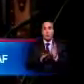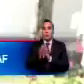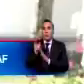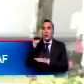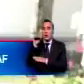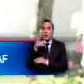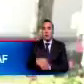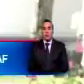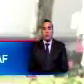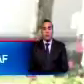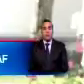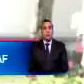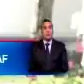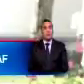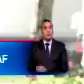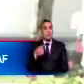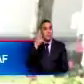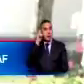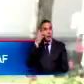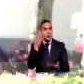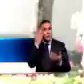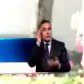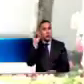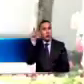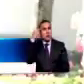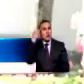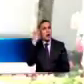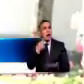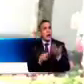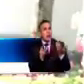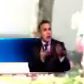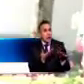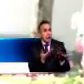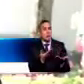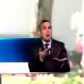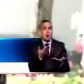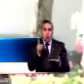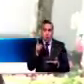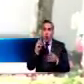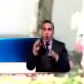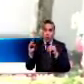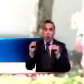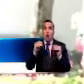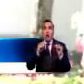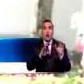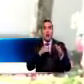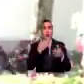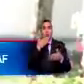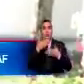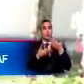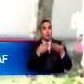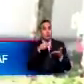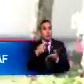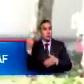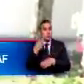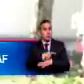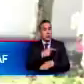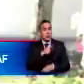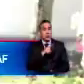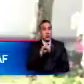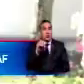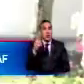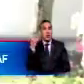para conocerla la visión del gobierno y la orientación del avance estos 100 días y